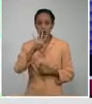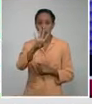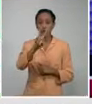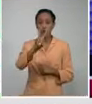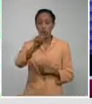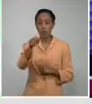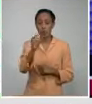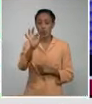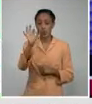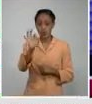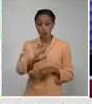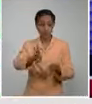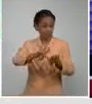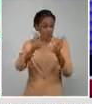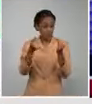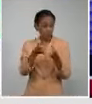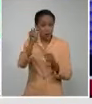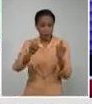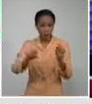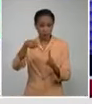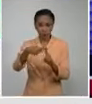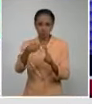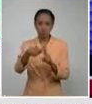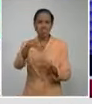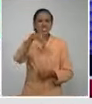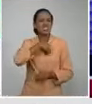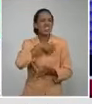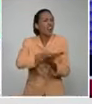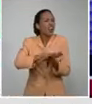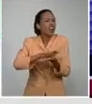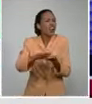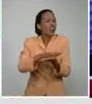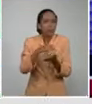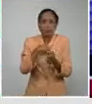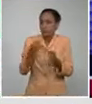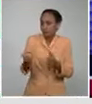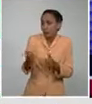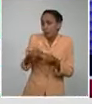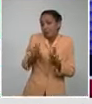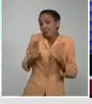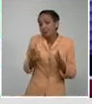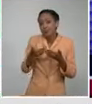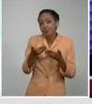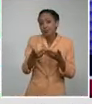42,8% de todos los diagnosticados totalmente asintomáticos. Ya se acumulan